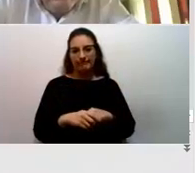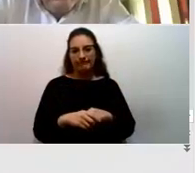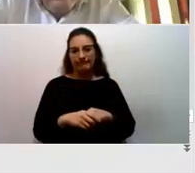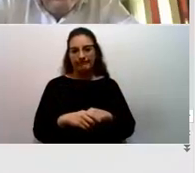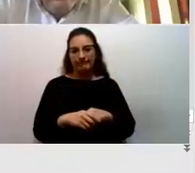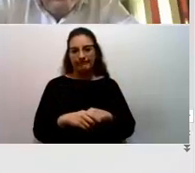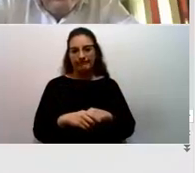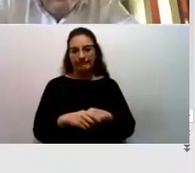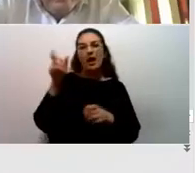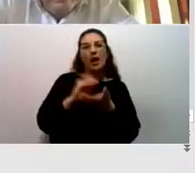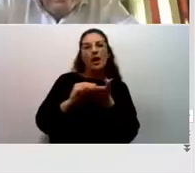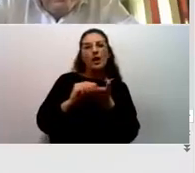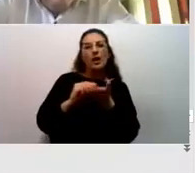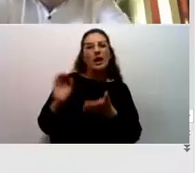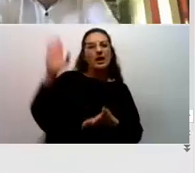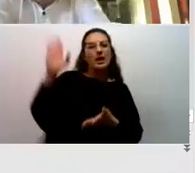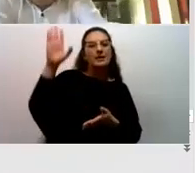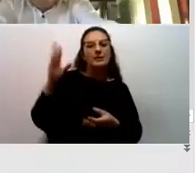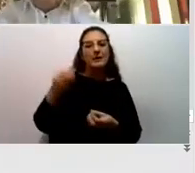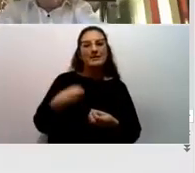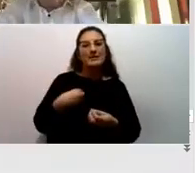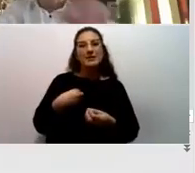mano Pero no sé cómo hacer para que se escuche